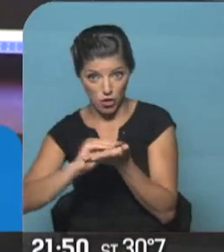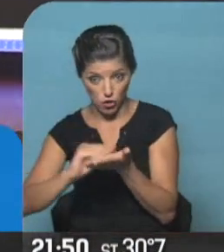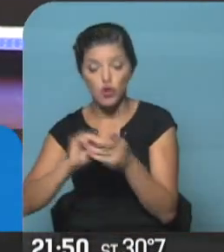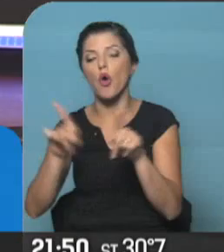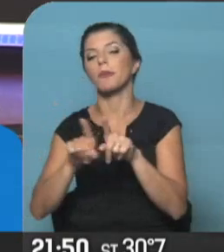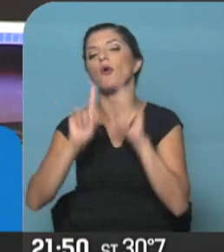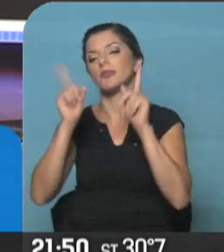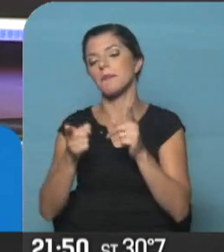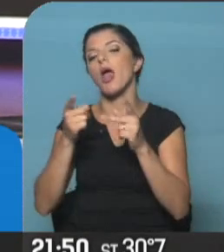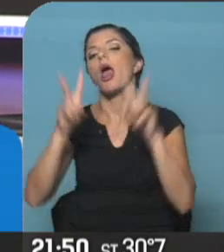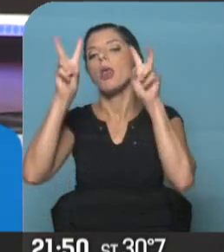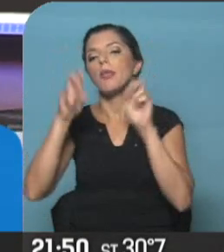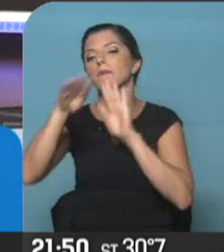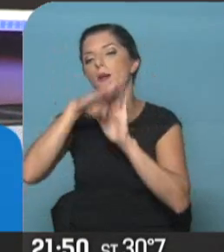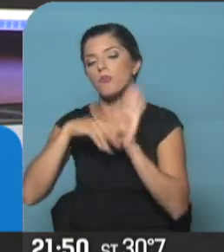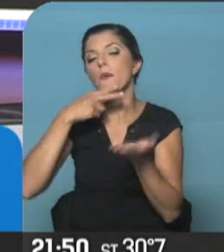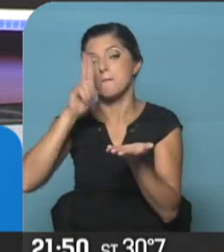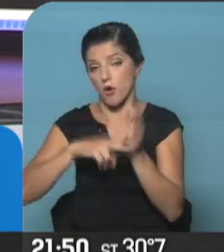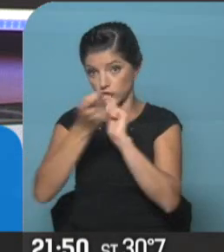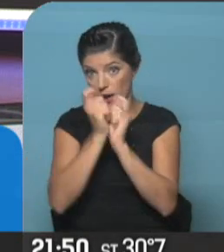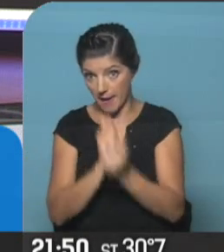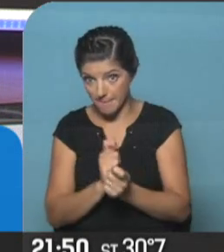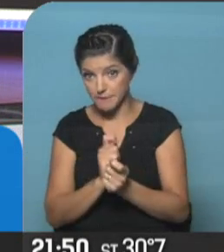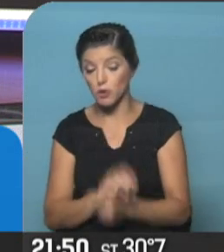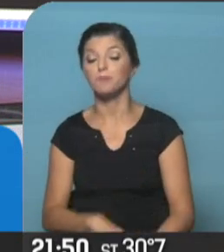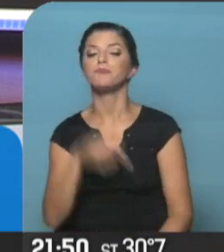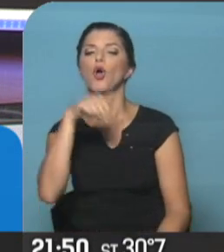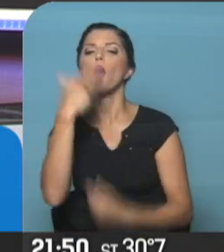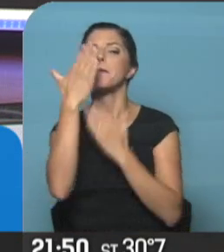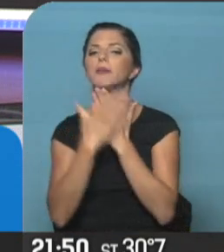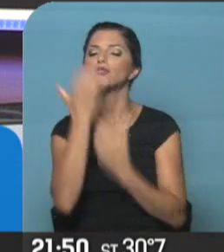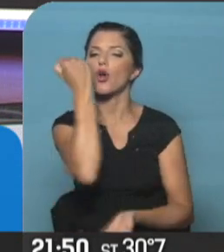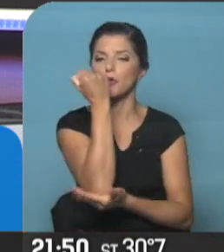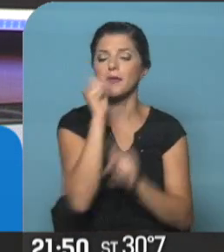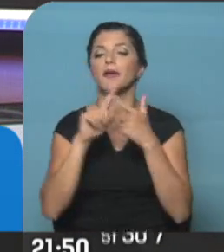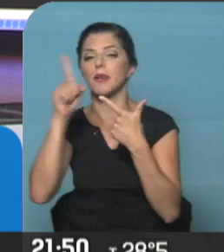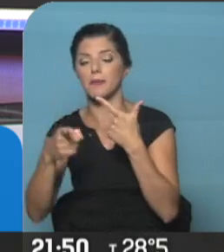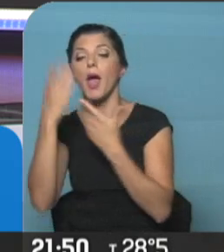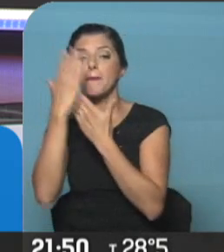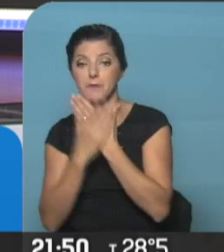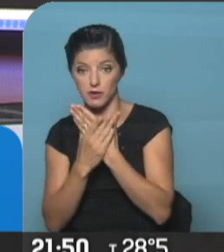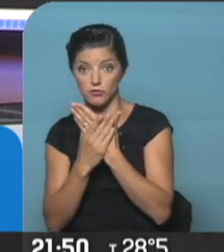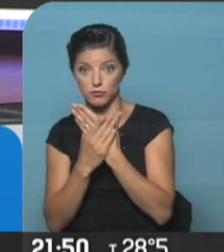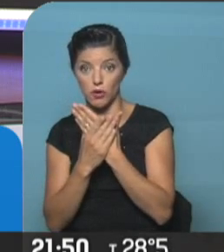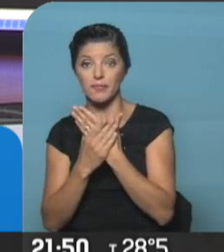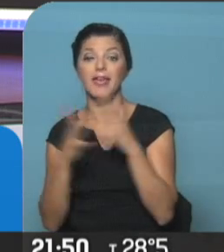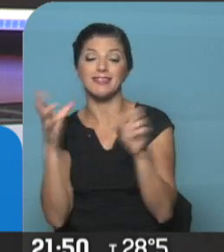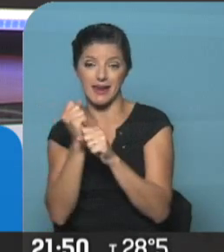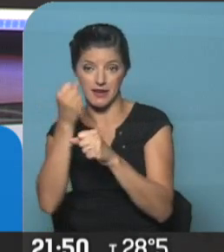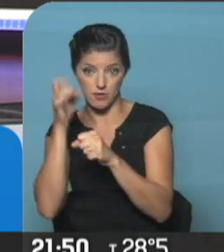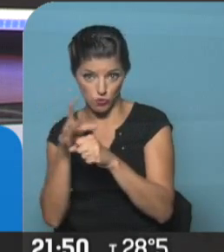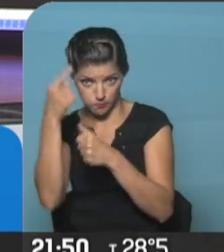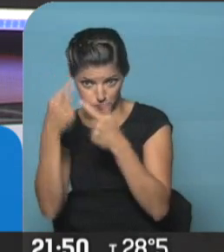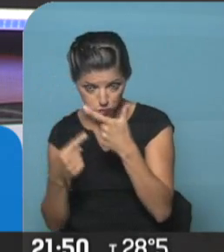reforma tributaria. Allí hoy expusieron los ministros de Hacienda, Nicolás Dujovne, y también Guillermo Dietrich, el ministro de Transporte. La gran